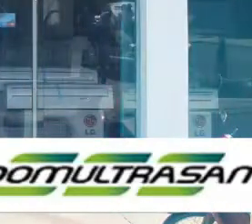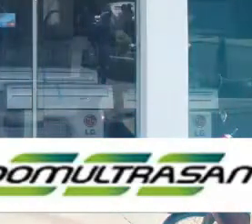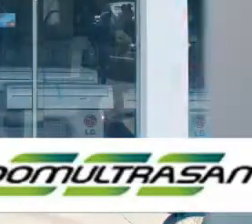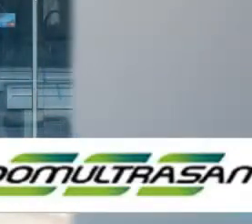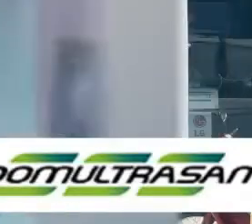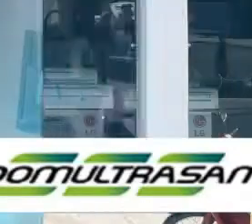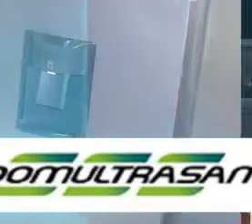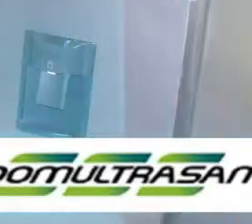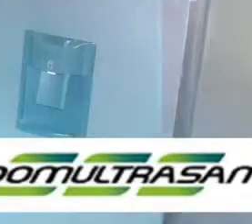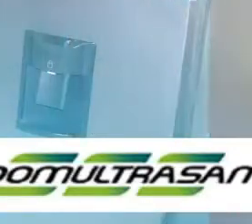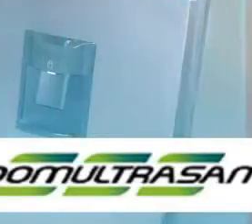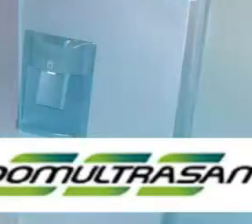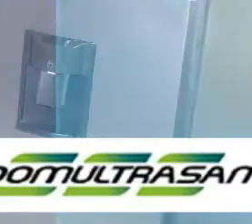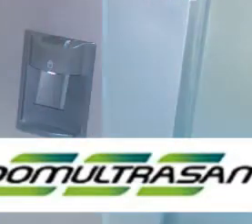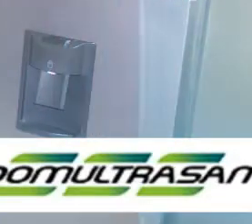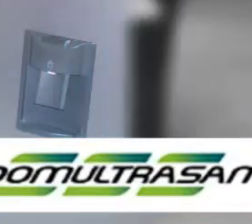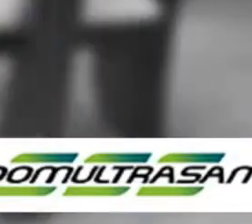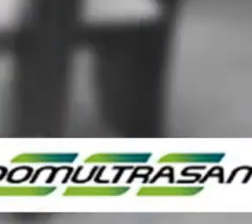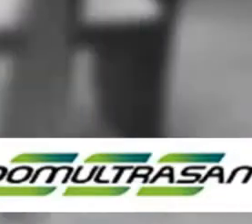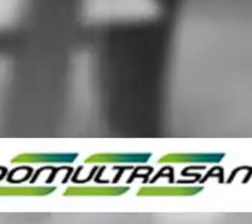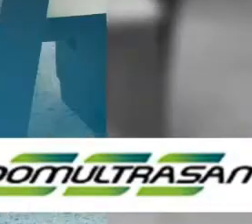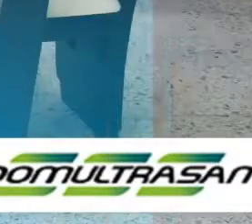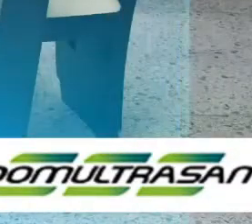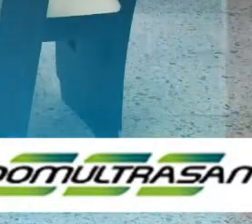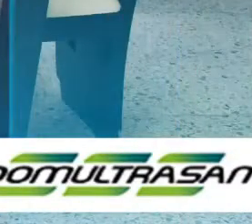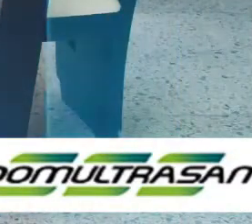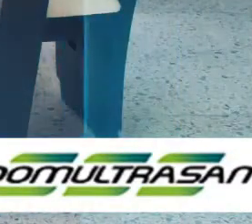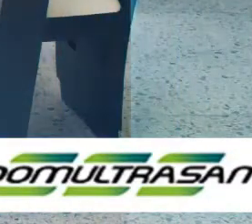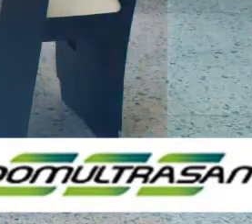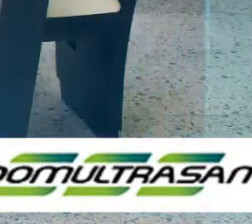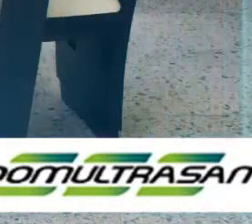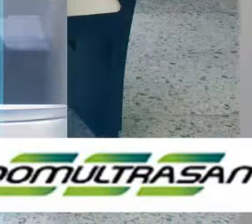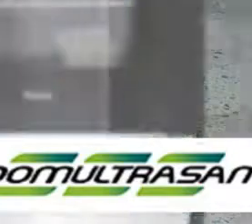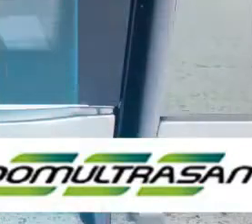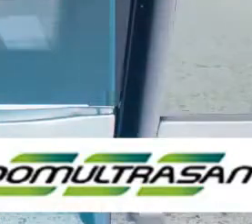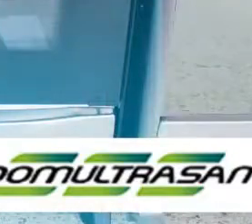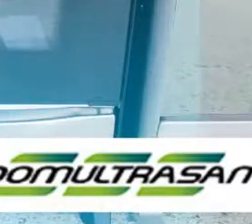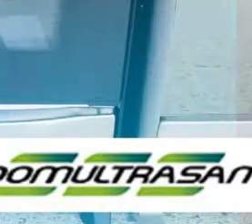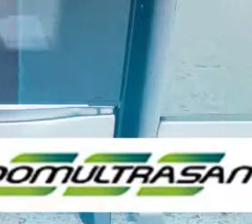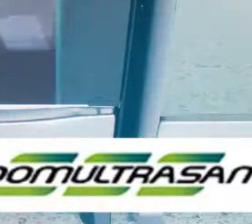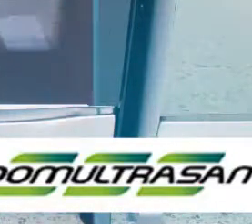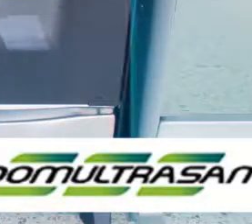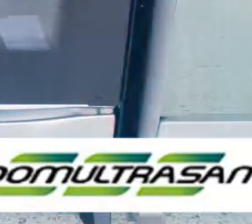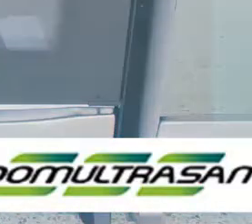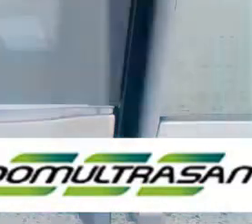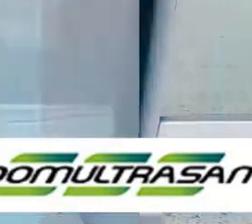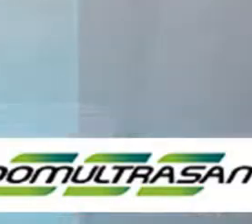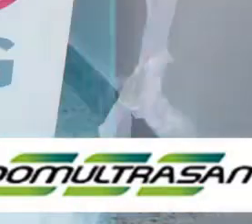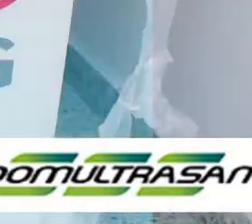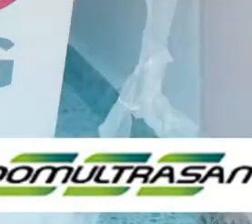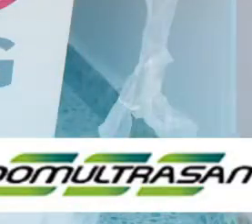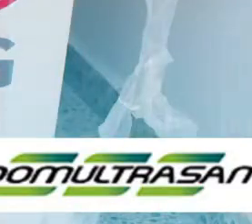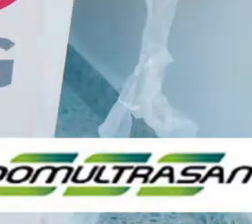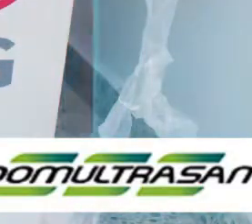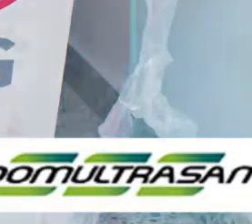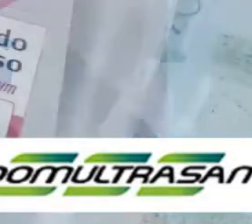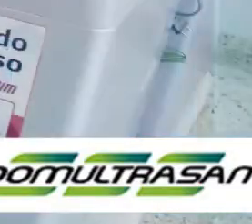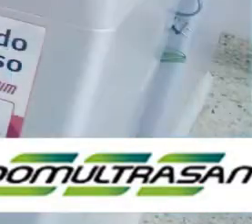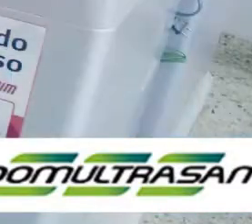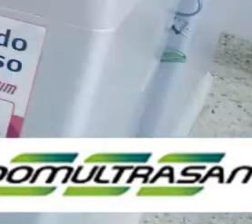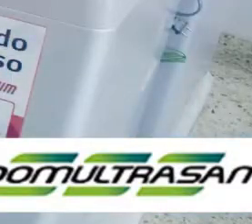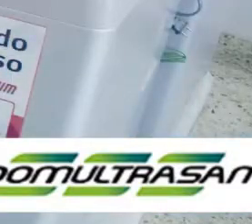Hogar, las mejores marcas nacionales e importadas, con amplios descuentos, planes de pago personales, por libranza y con la ESA. Nuestra pasión